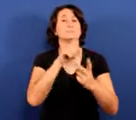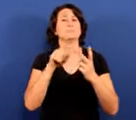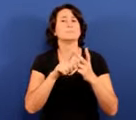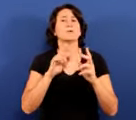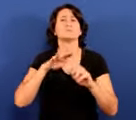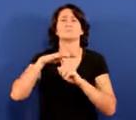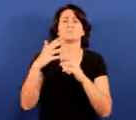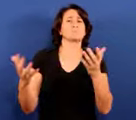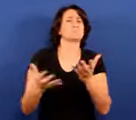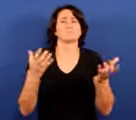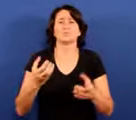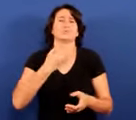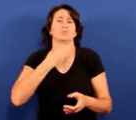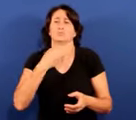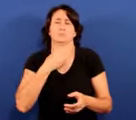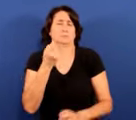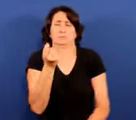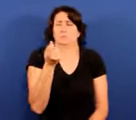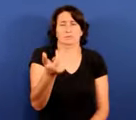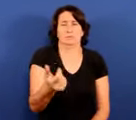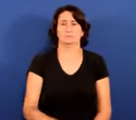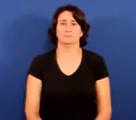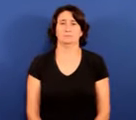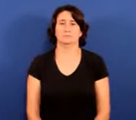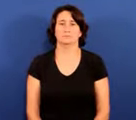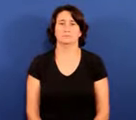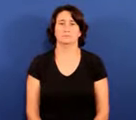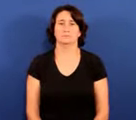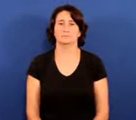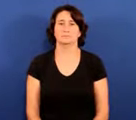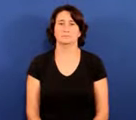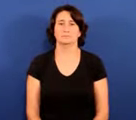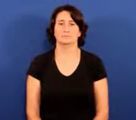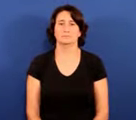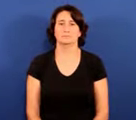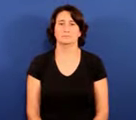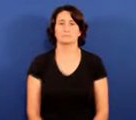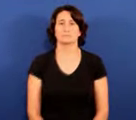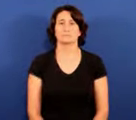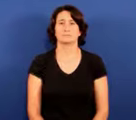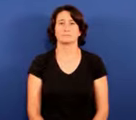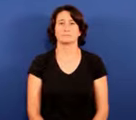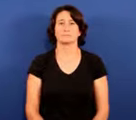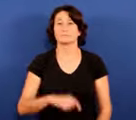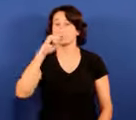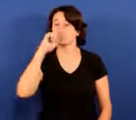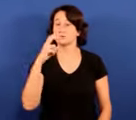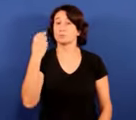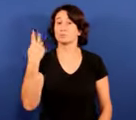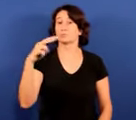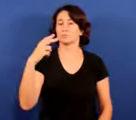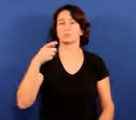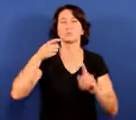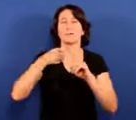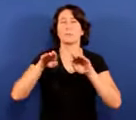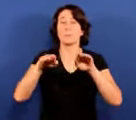temporada, la Diputación ha destinado 6,5 millones de euros para que las playas estén limpias, bien vigiladas y dotadas de las